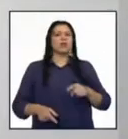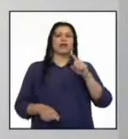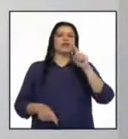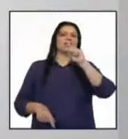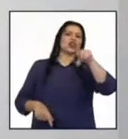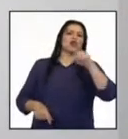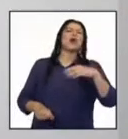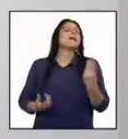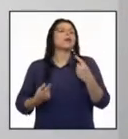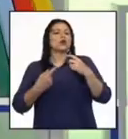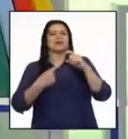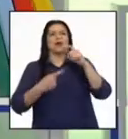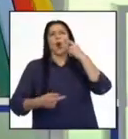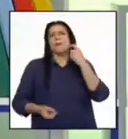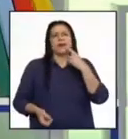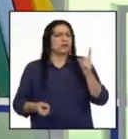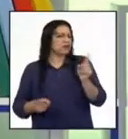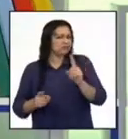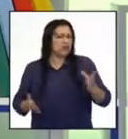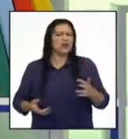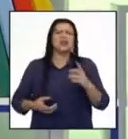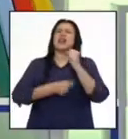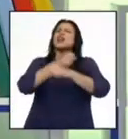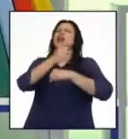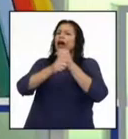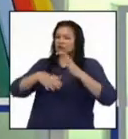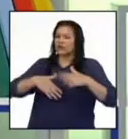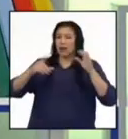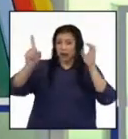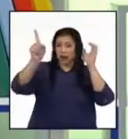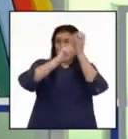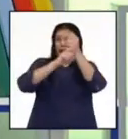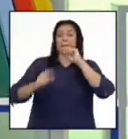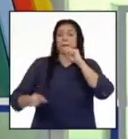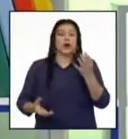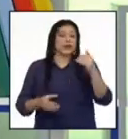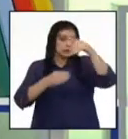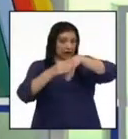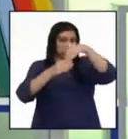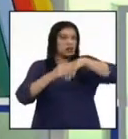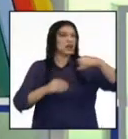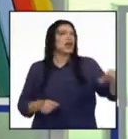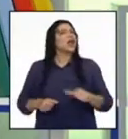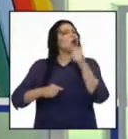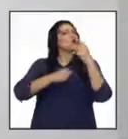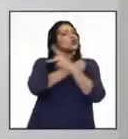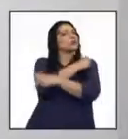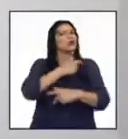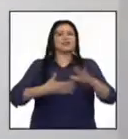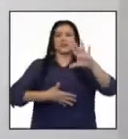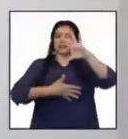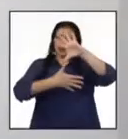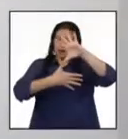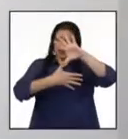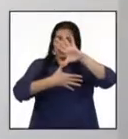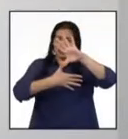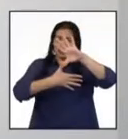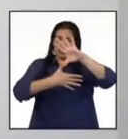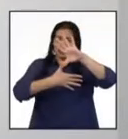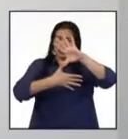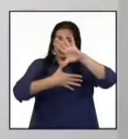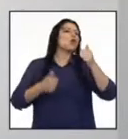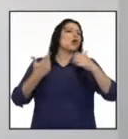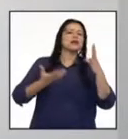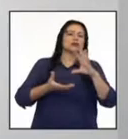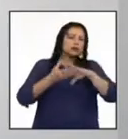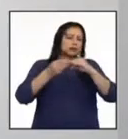por razones de sexo. ¿Y en qué años fueron logrando las mujeres el derecho al sufragio en otros países de América? Veamos cuáles son los